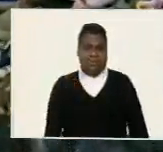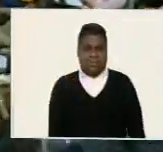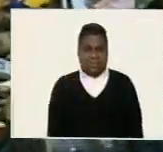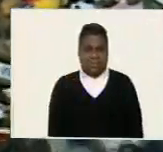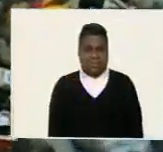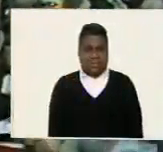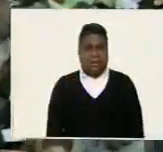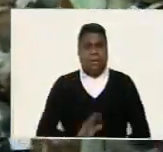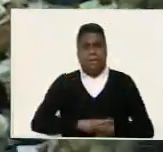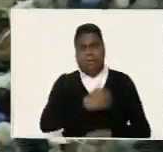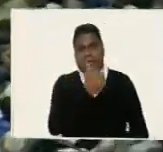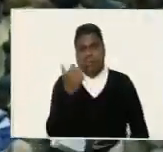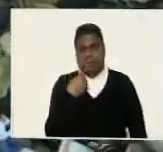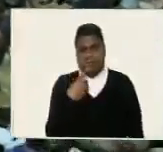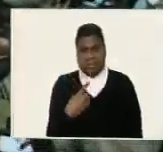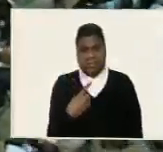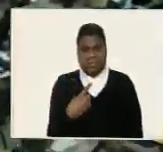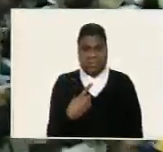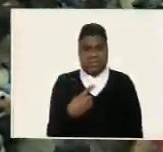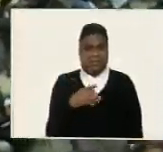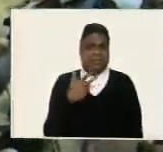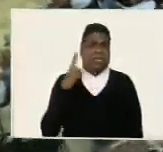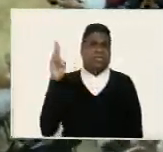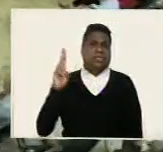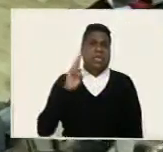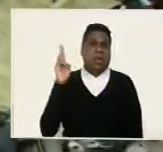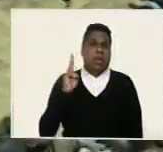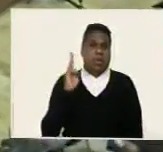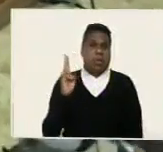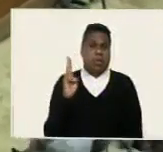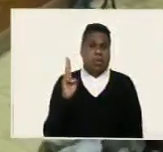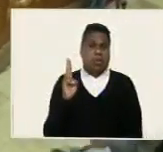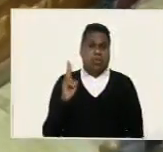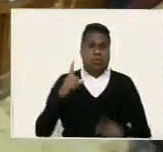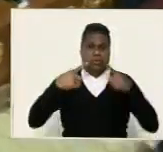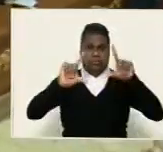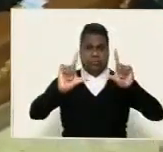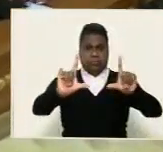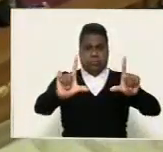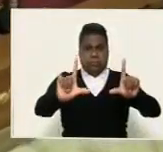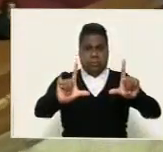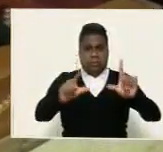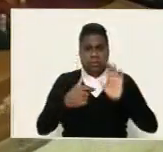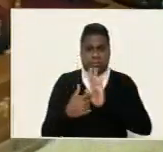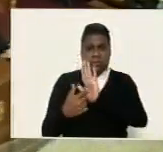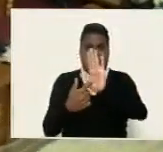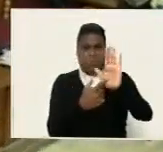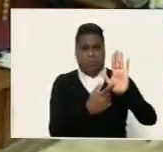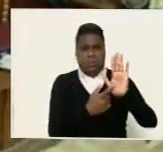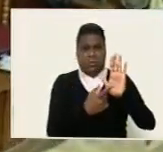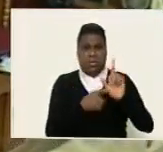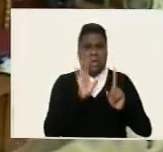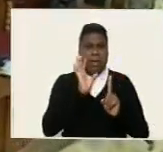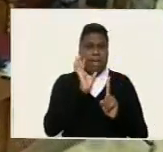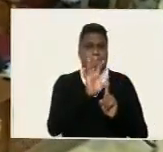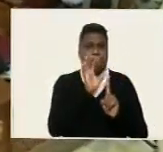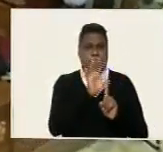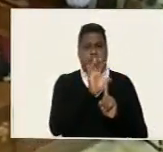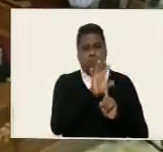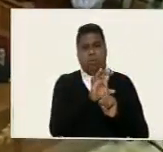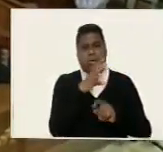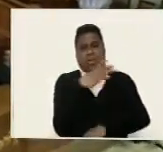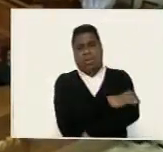Claro, porque ellos dicen que es porque utilizo los medios de comunicación para hacerle bullying a la derecha venezolana.